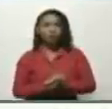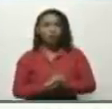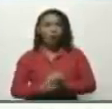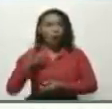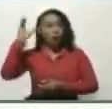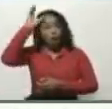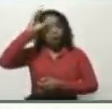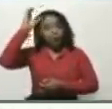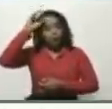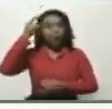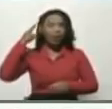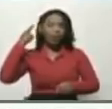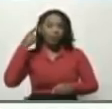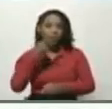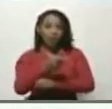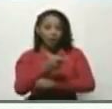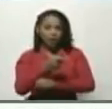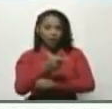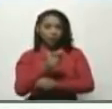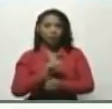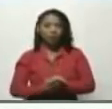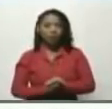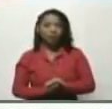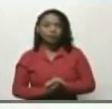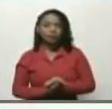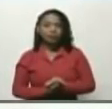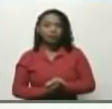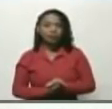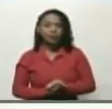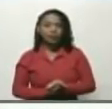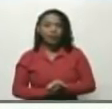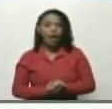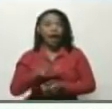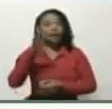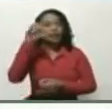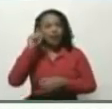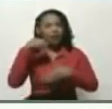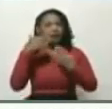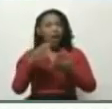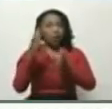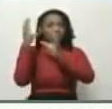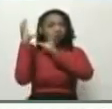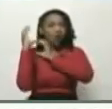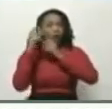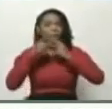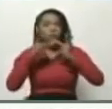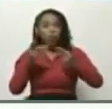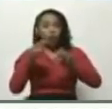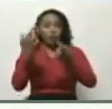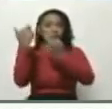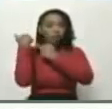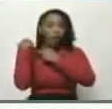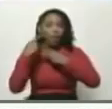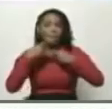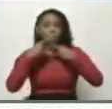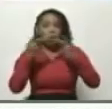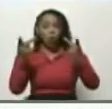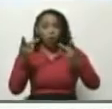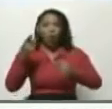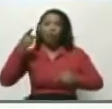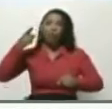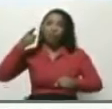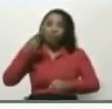conciencia del deber, entender que los cargos públicos y las responsabilidades públicas son un